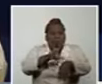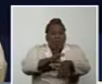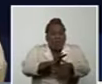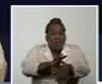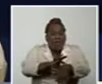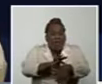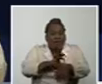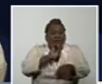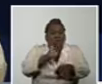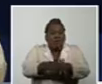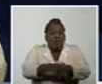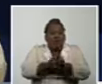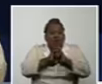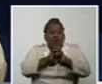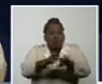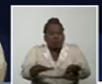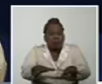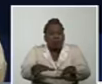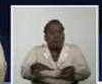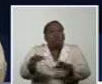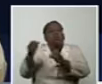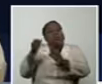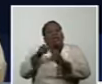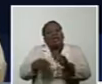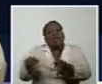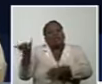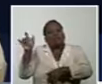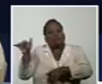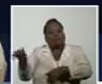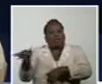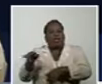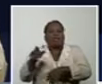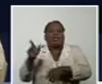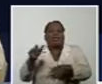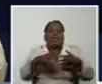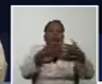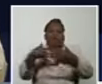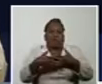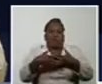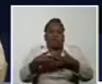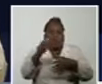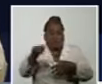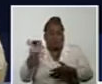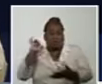comenzó la pandemia en este país y que están regresando.